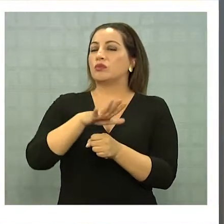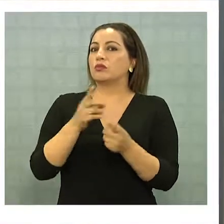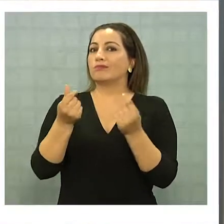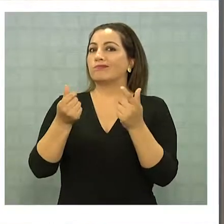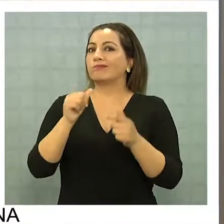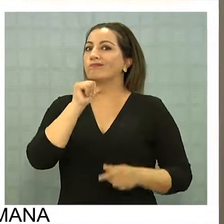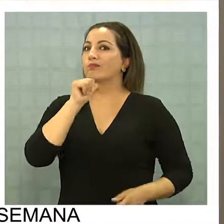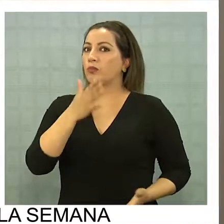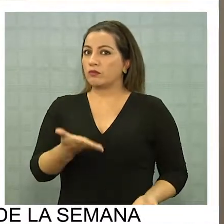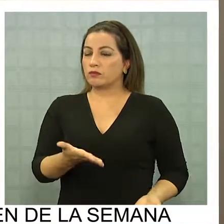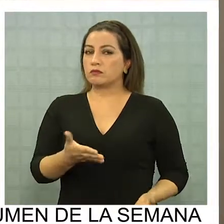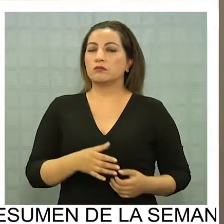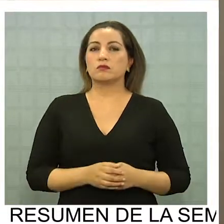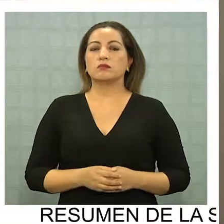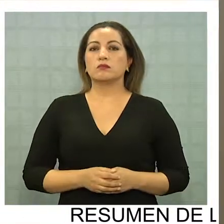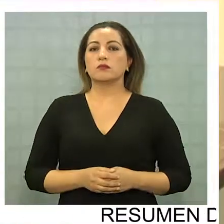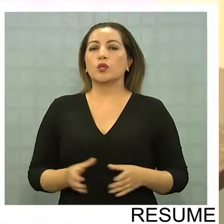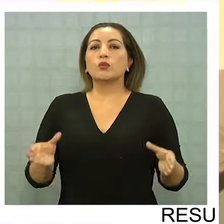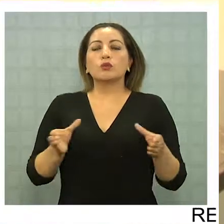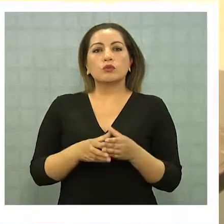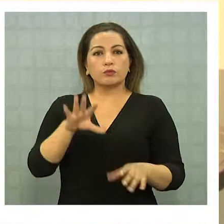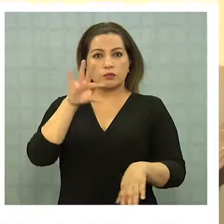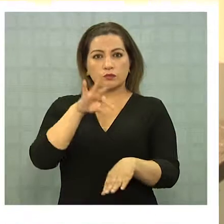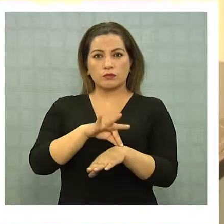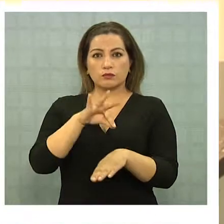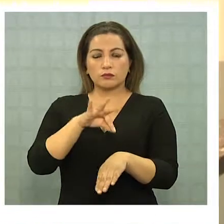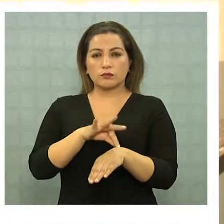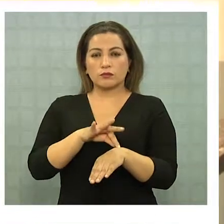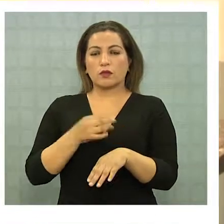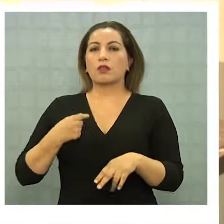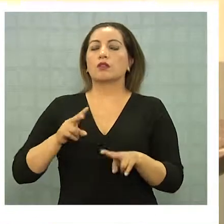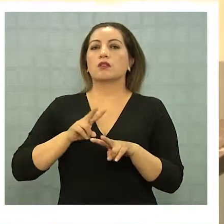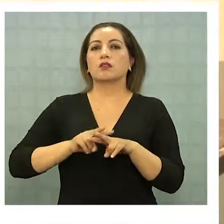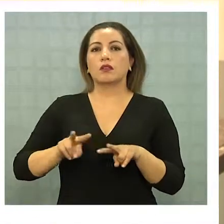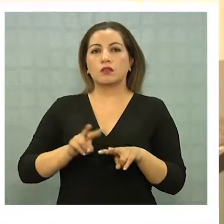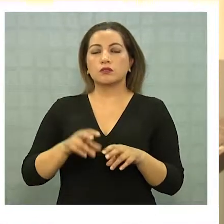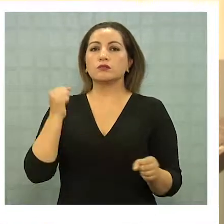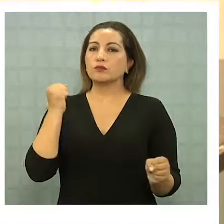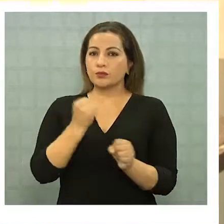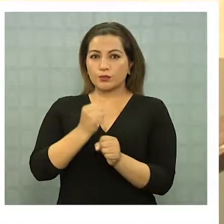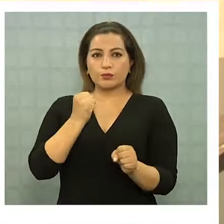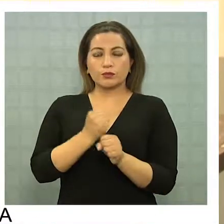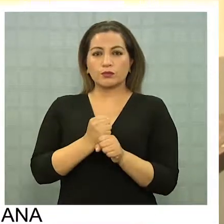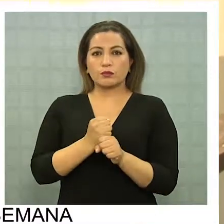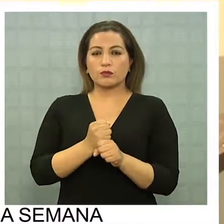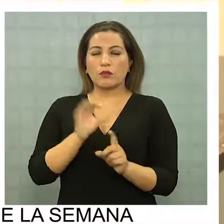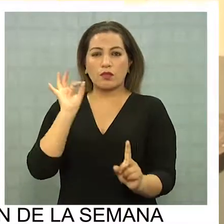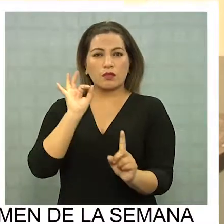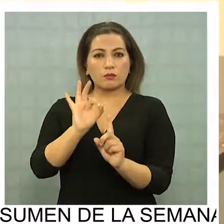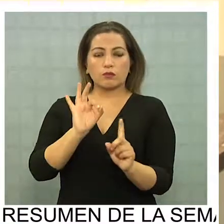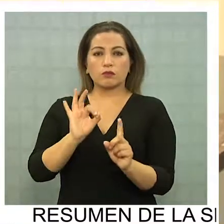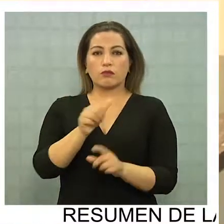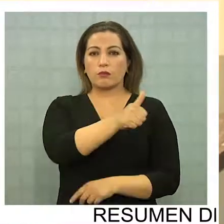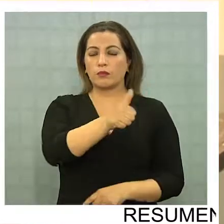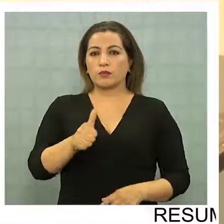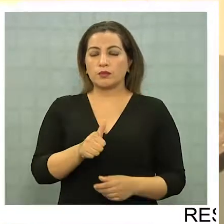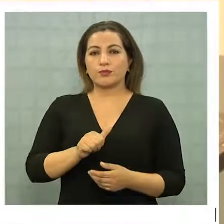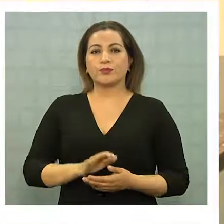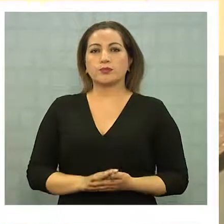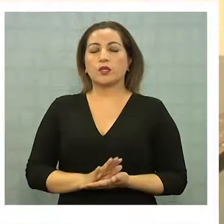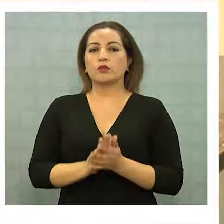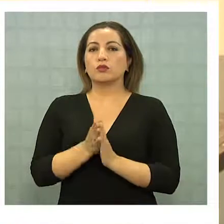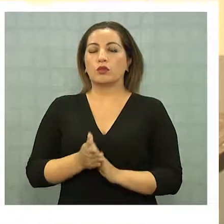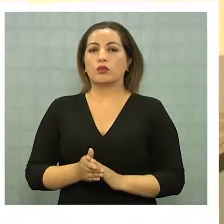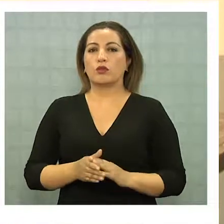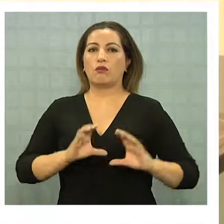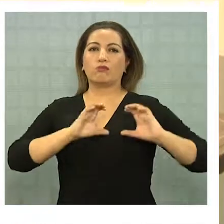situación económica o social. Los equipos de salud realizamos una gestión específica para todo lo